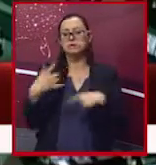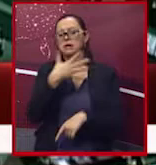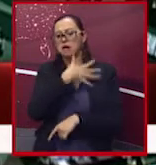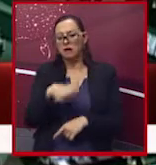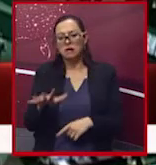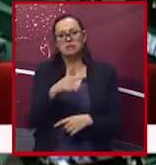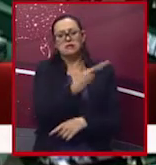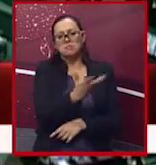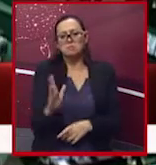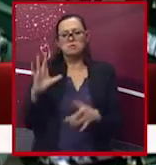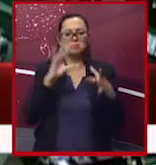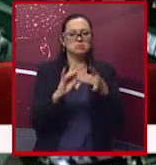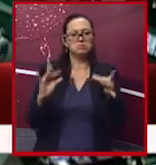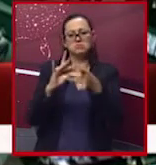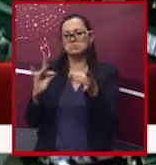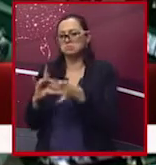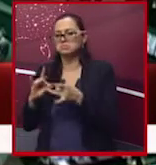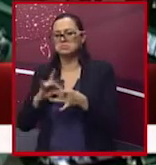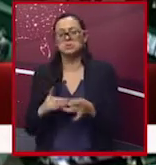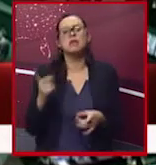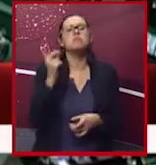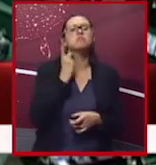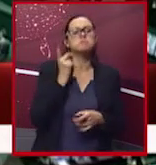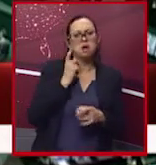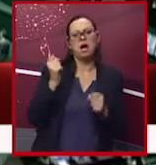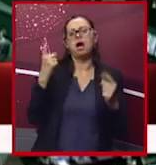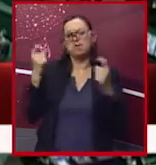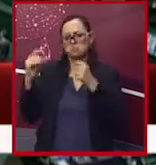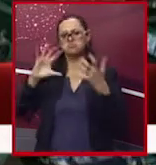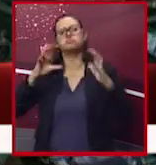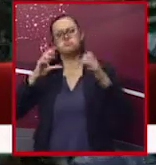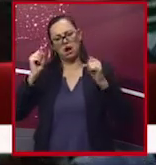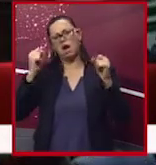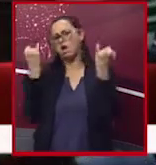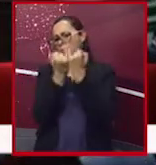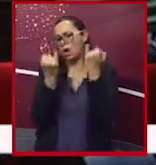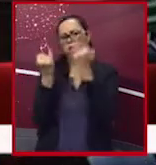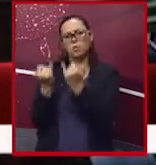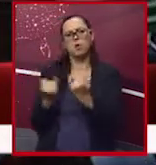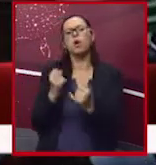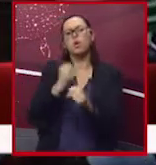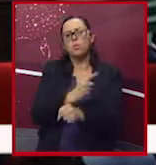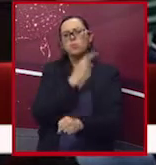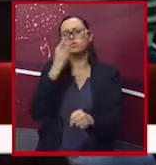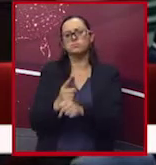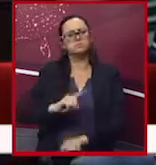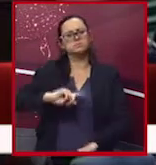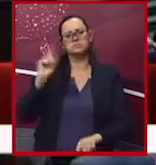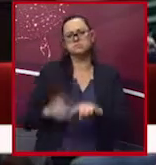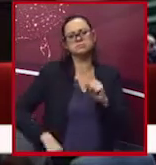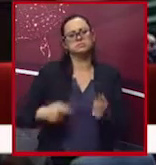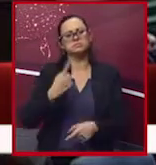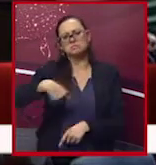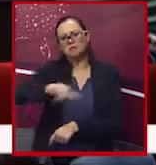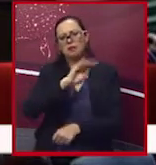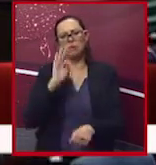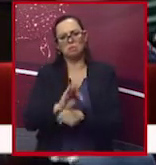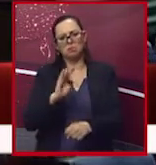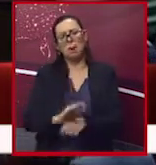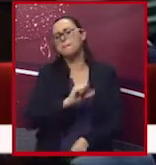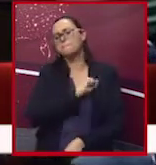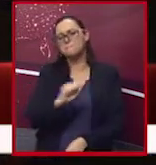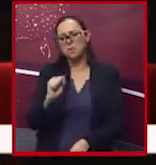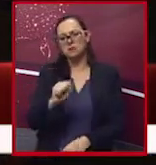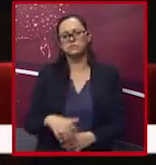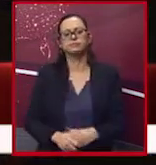en donde los legisladores tuvieron coincidencias, sobre todo en el tema de la oportunidad para retirar la inmunidad para quienes incurren en delitos.